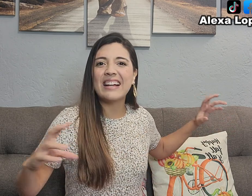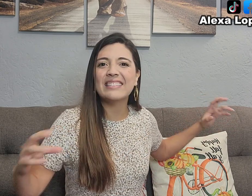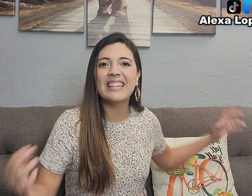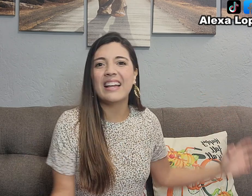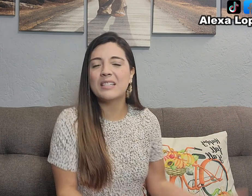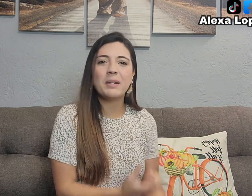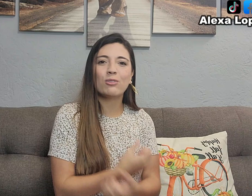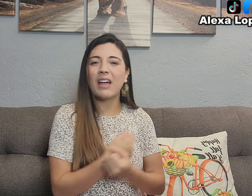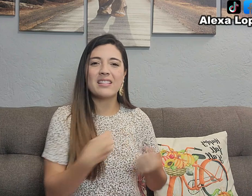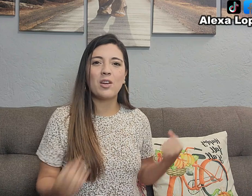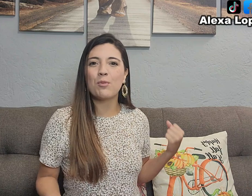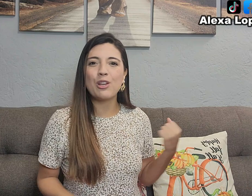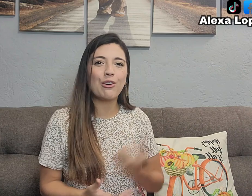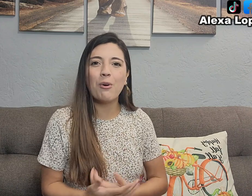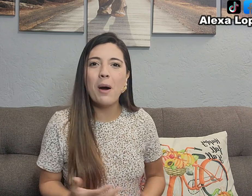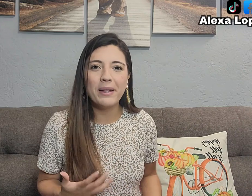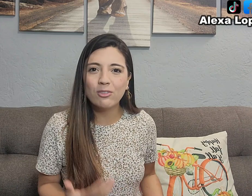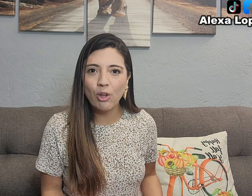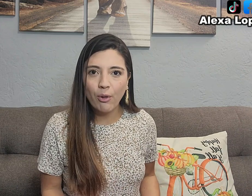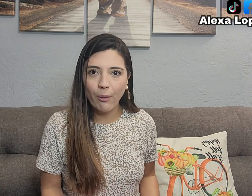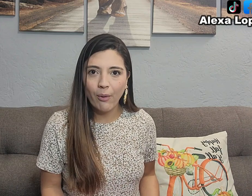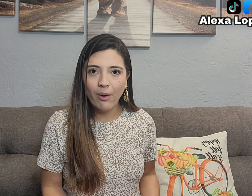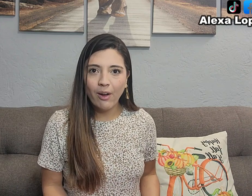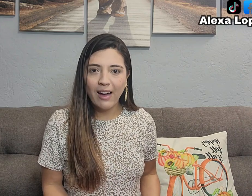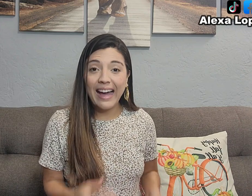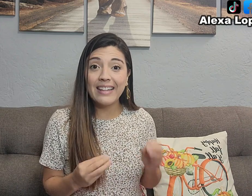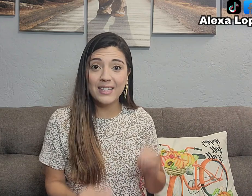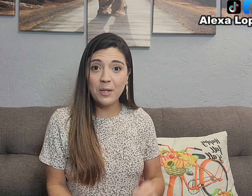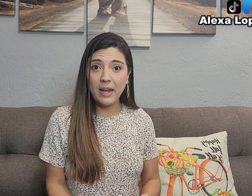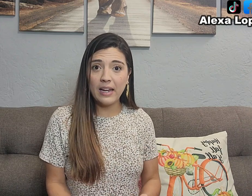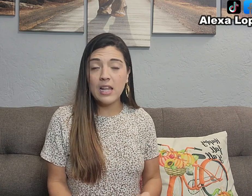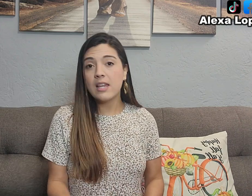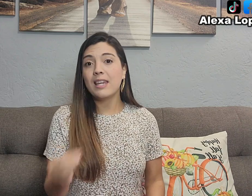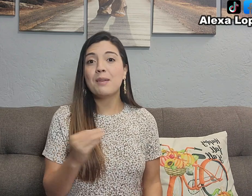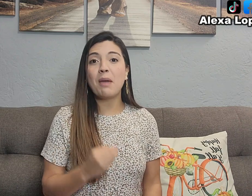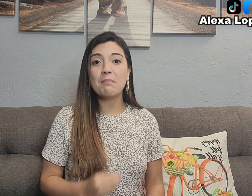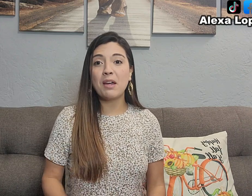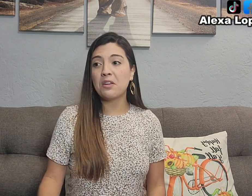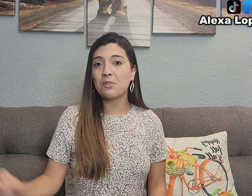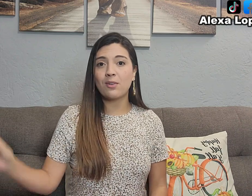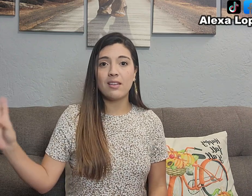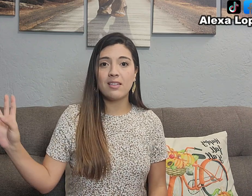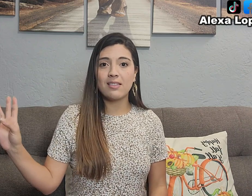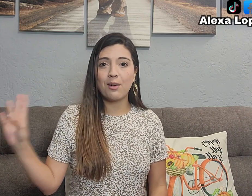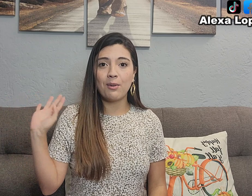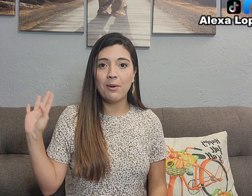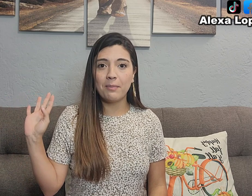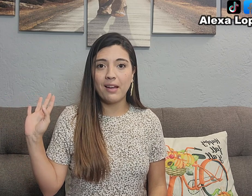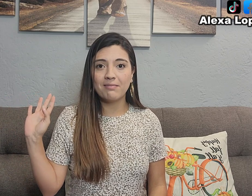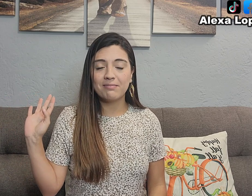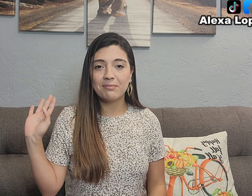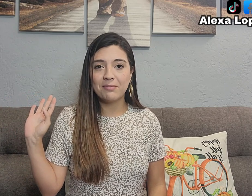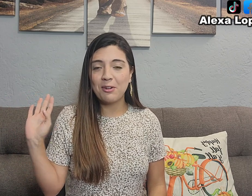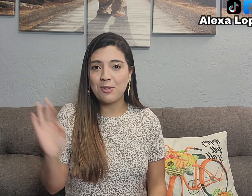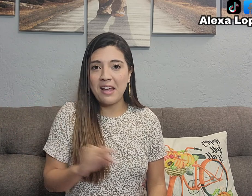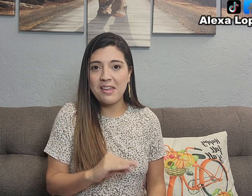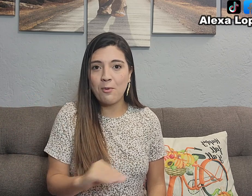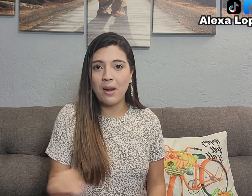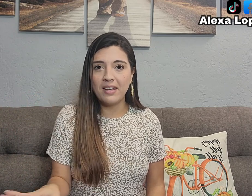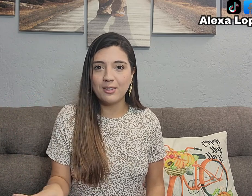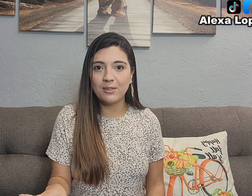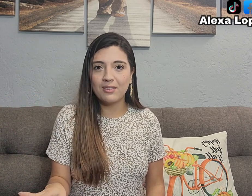las cantidades y manotadas de cómo se robaban todo, a ese nivel, y me imagino yo que así está Colombia, o